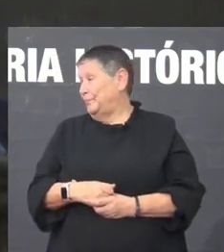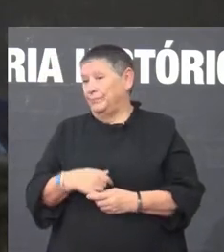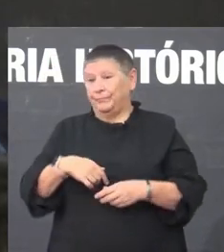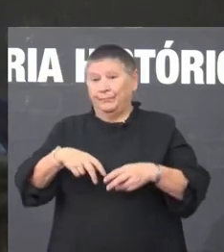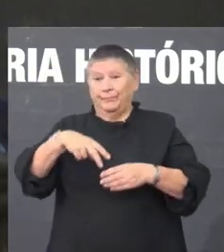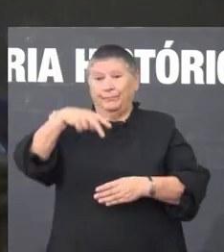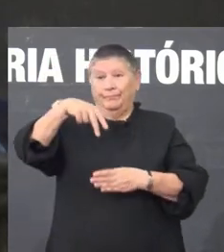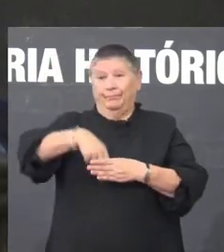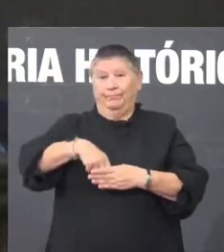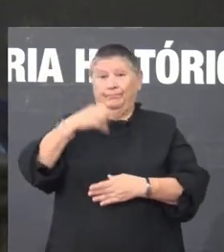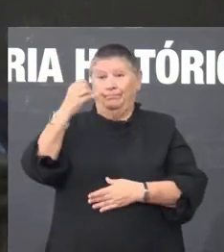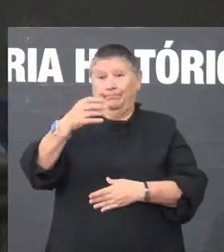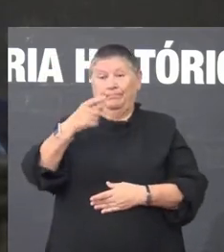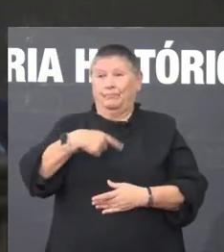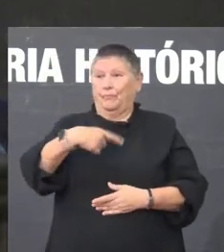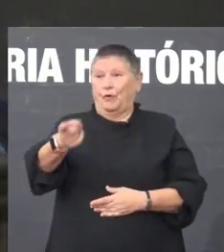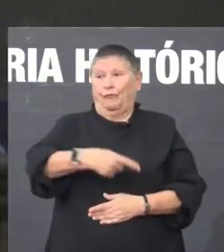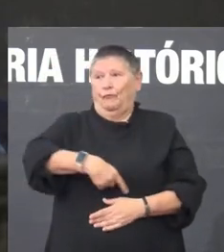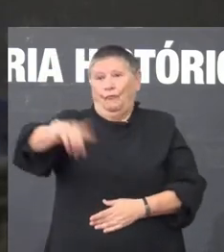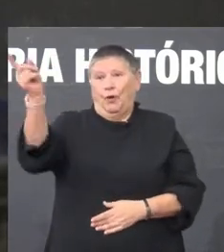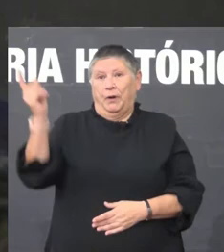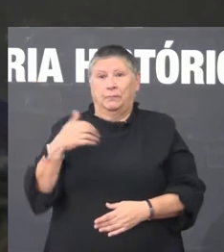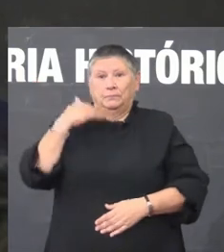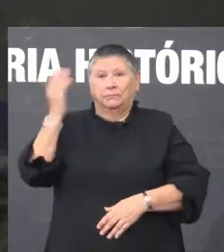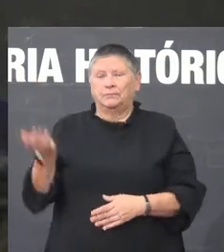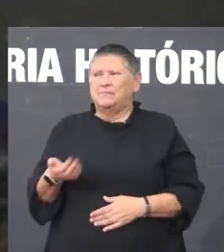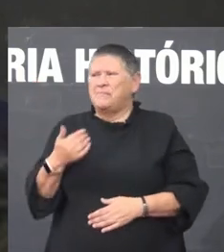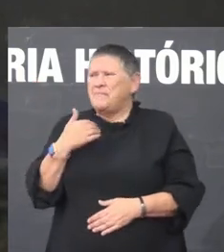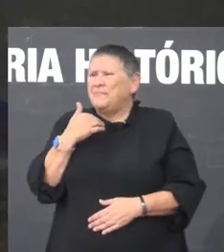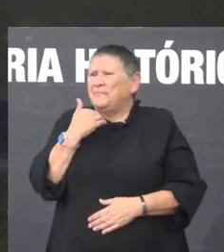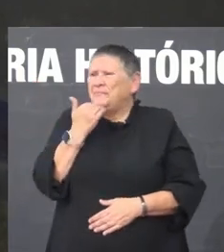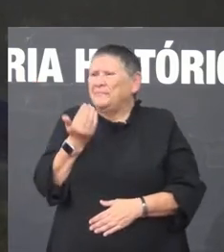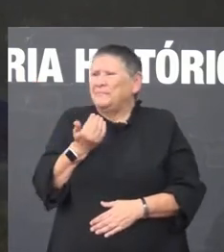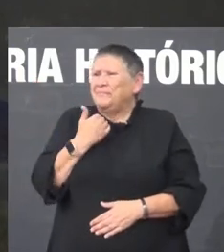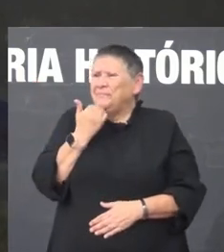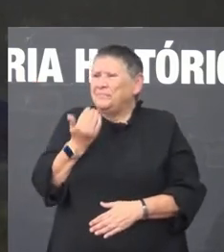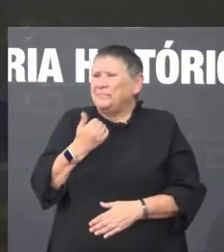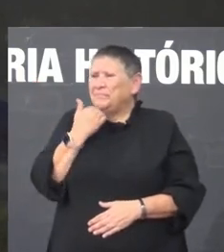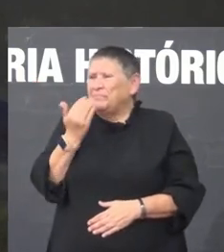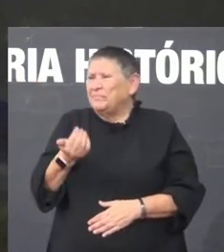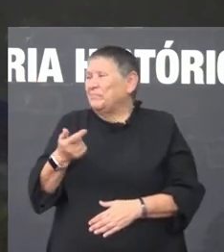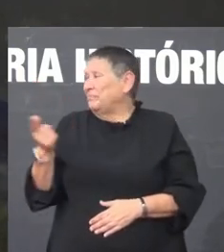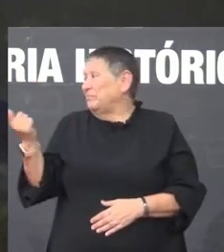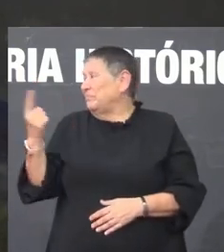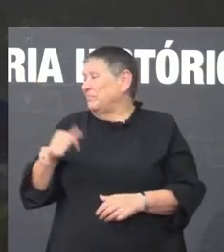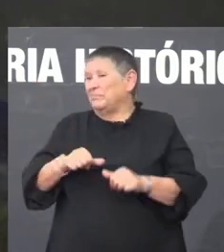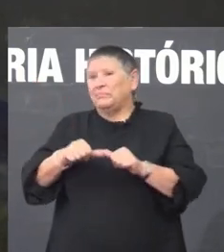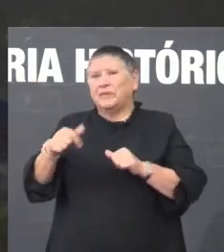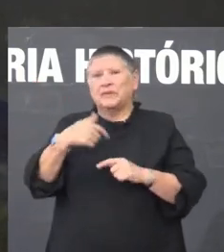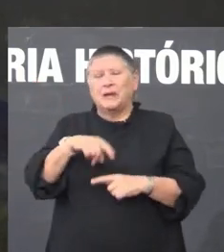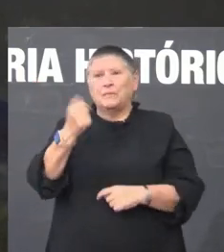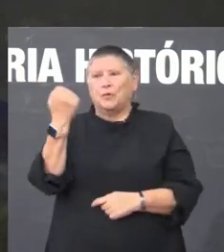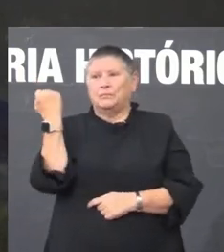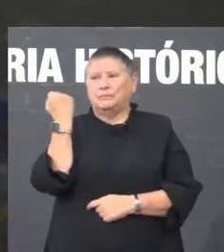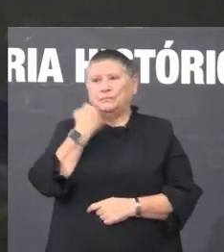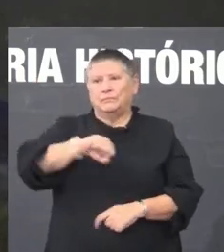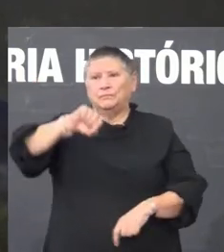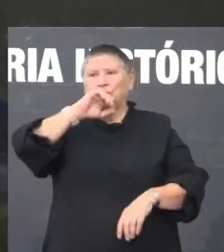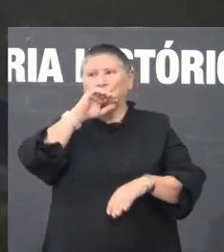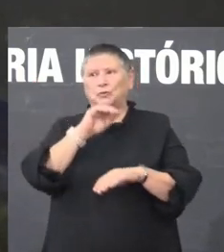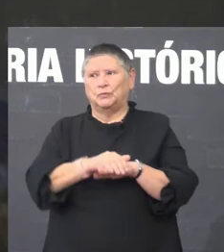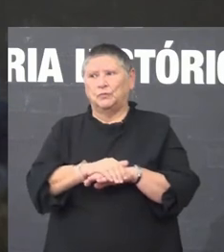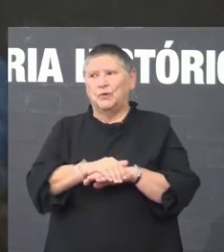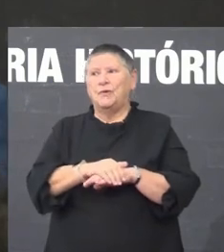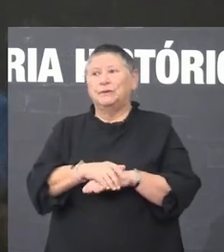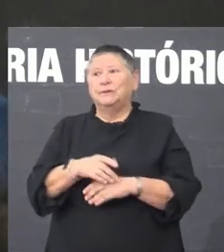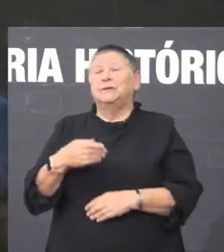de la tribuna por hablar en catalán. Y casi llegamos a partir de la insumisión y de un pacto que hicimos,